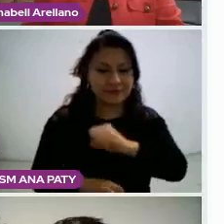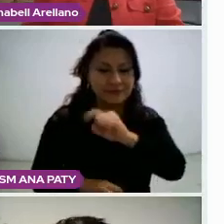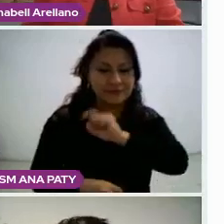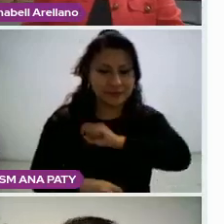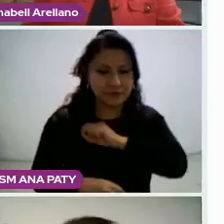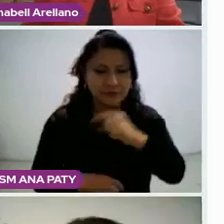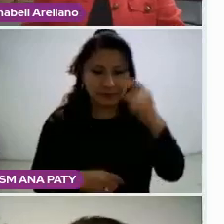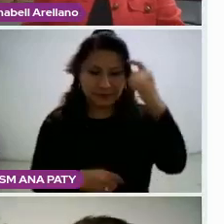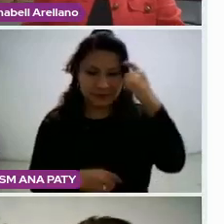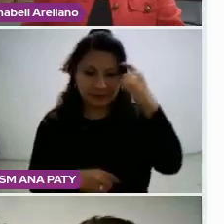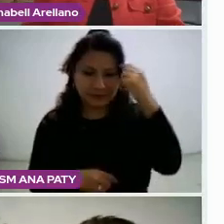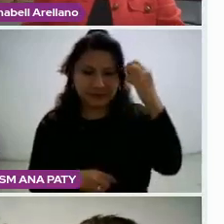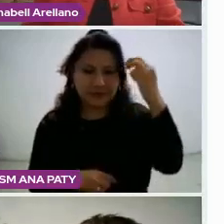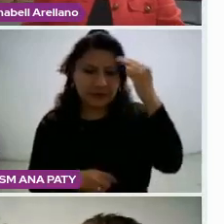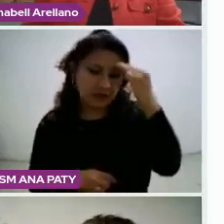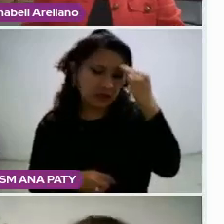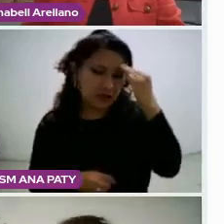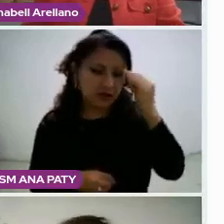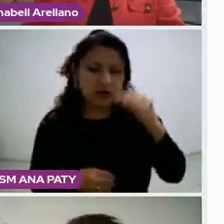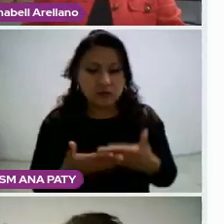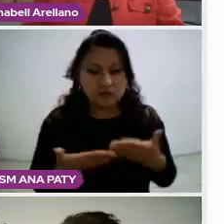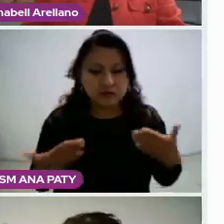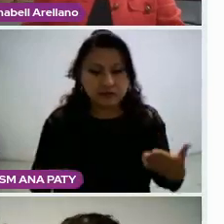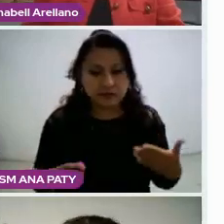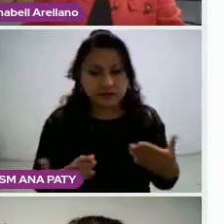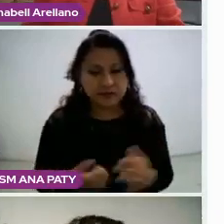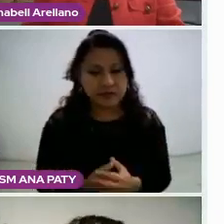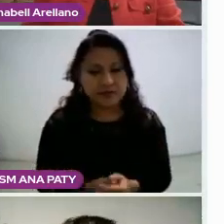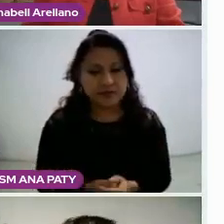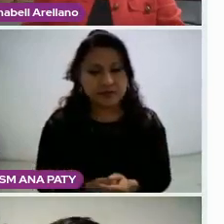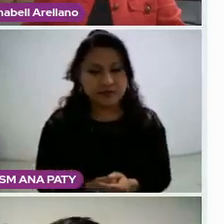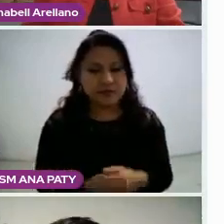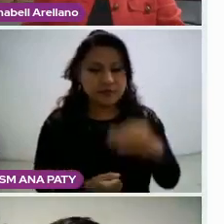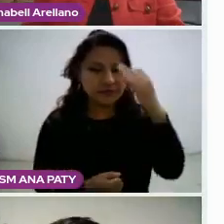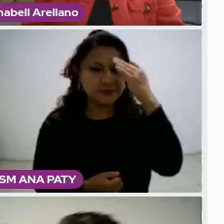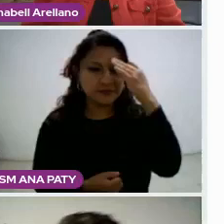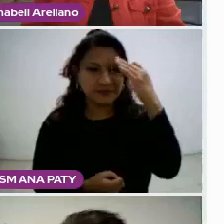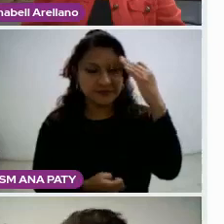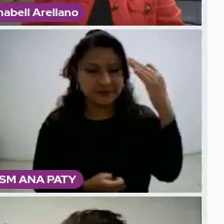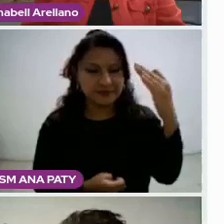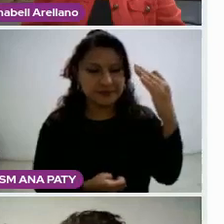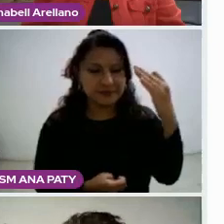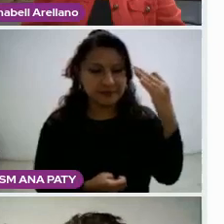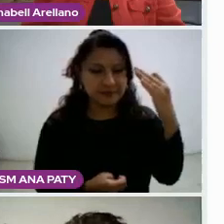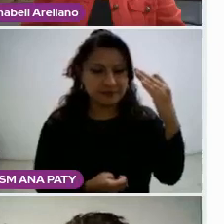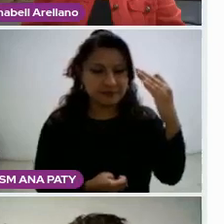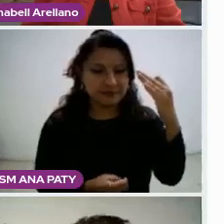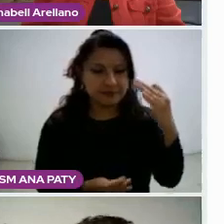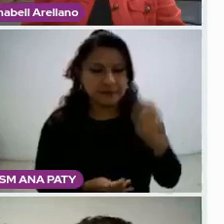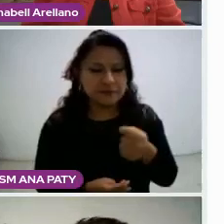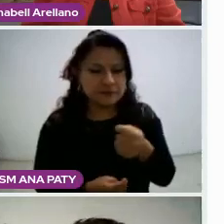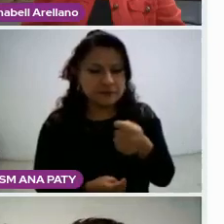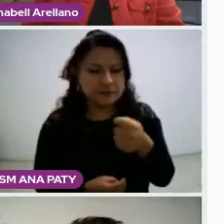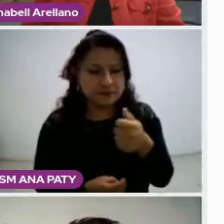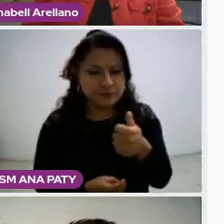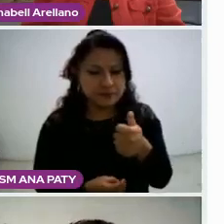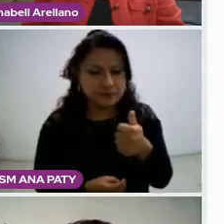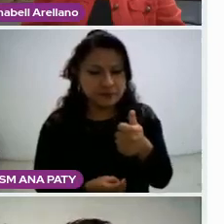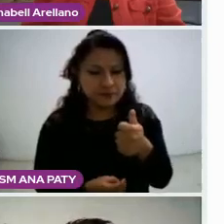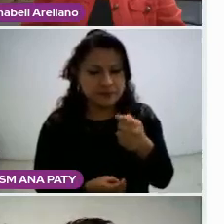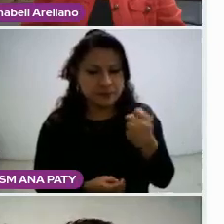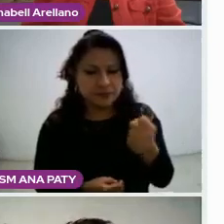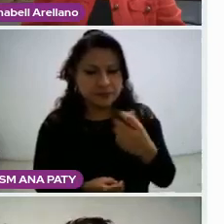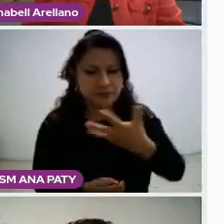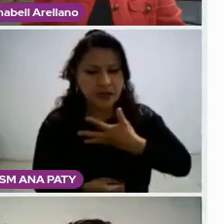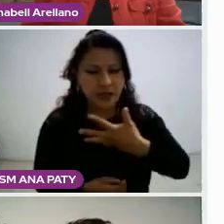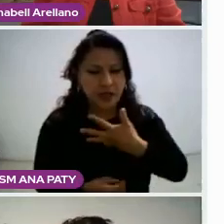época que, pues bueno, algo afortunado, de lo poco afortunado que nos dejó la pandemia de COVID, es que